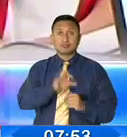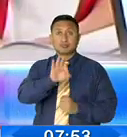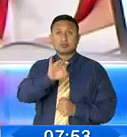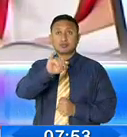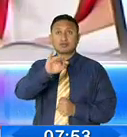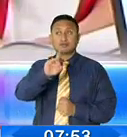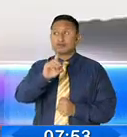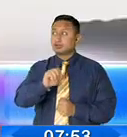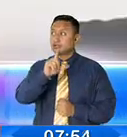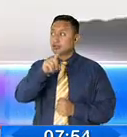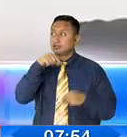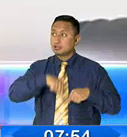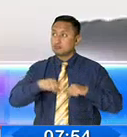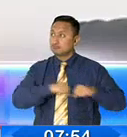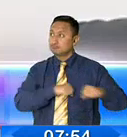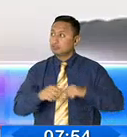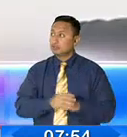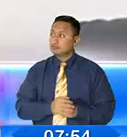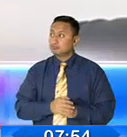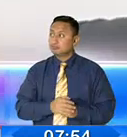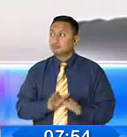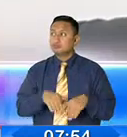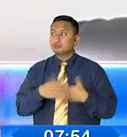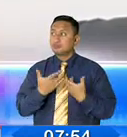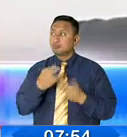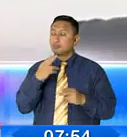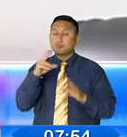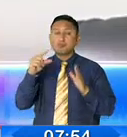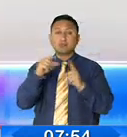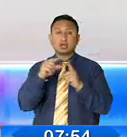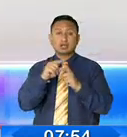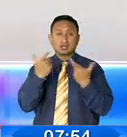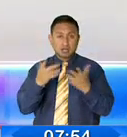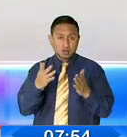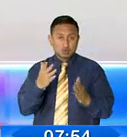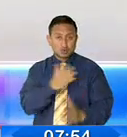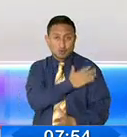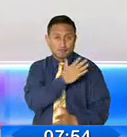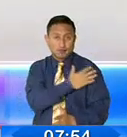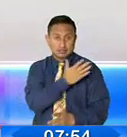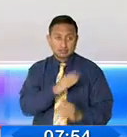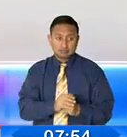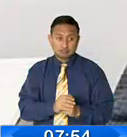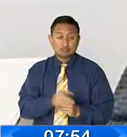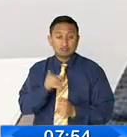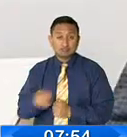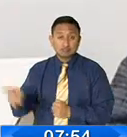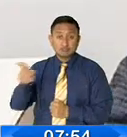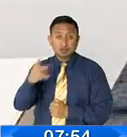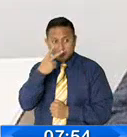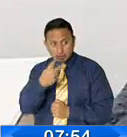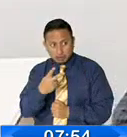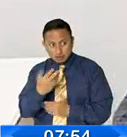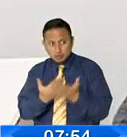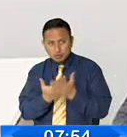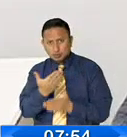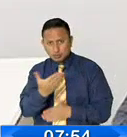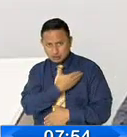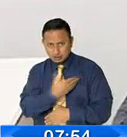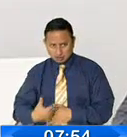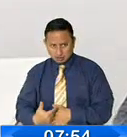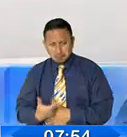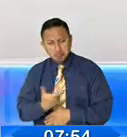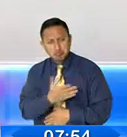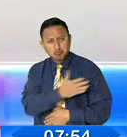movimientos simplemente se reducen en la palabra confianza. Significa que si ellos deciden vender